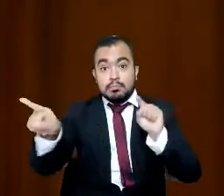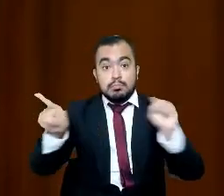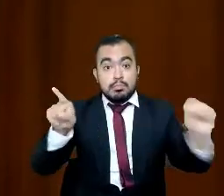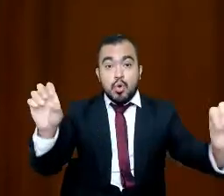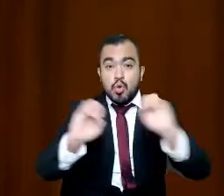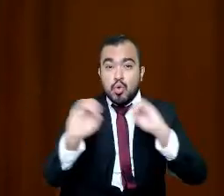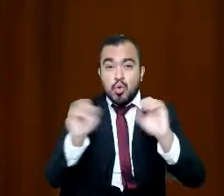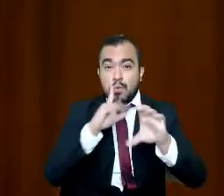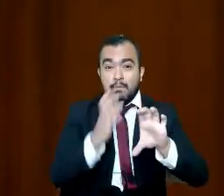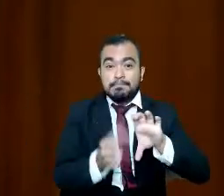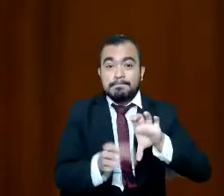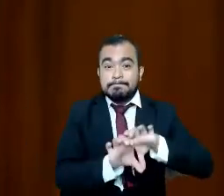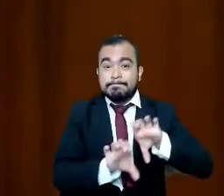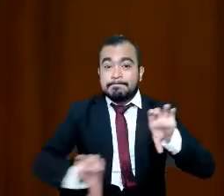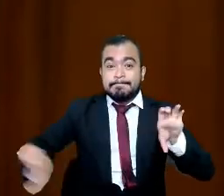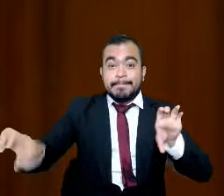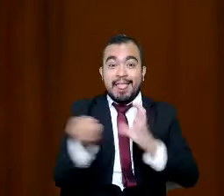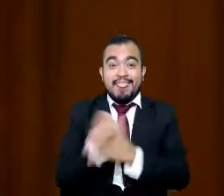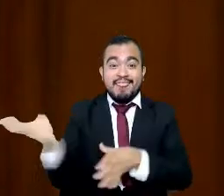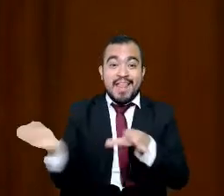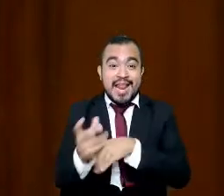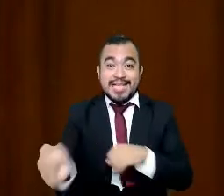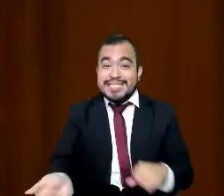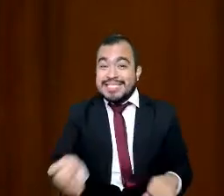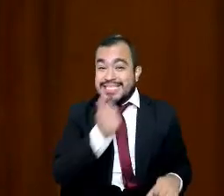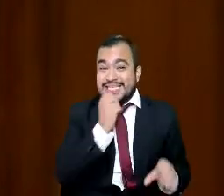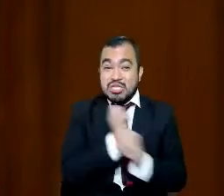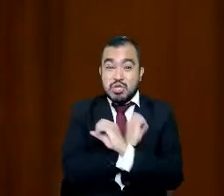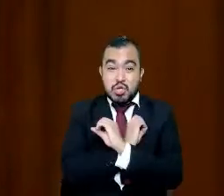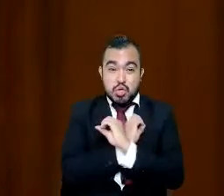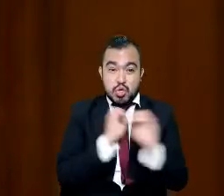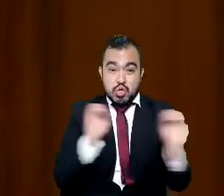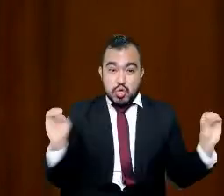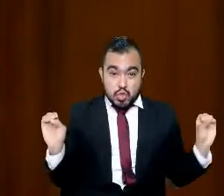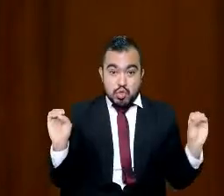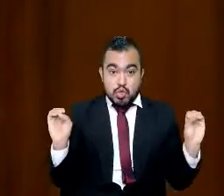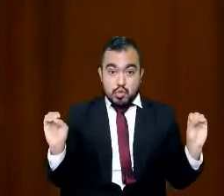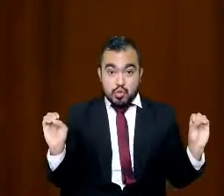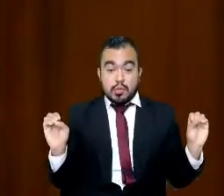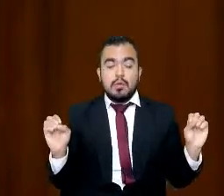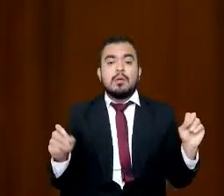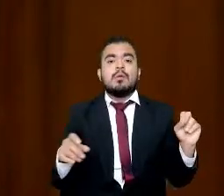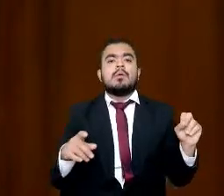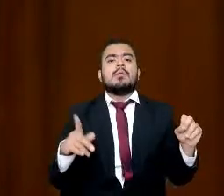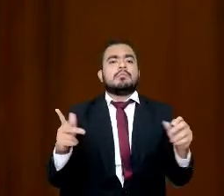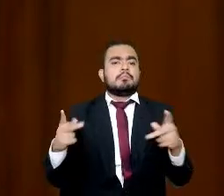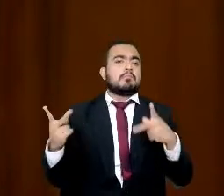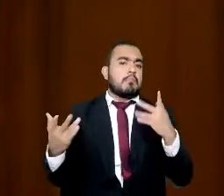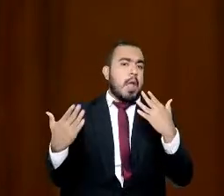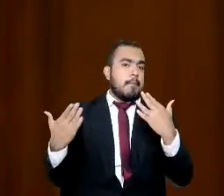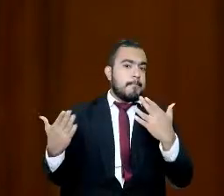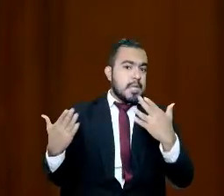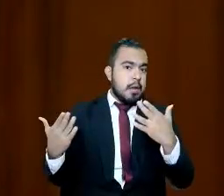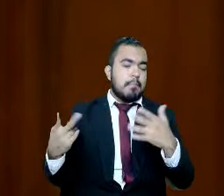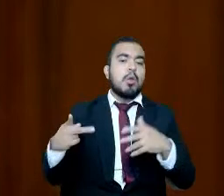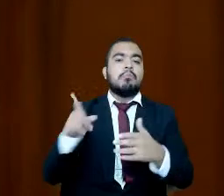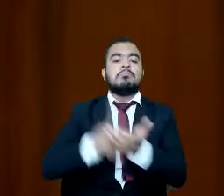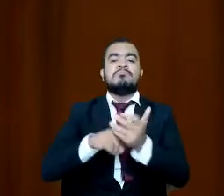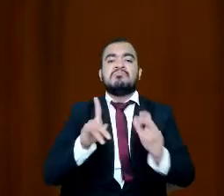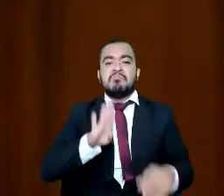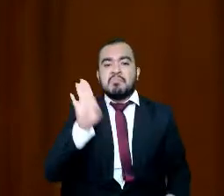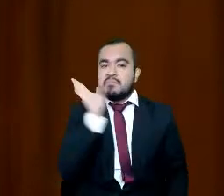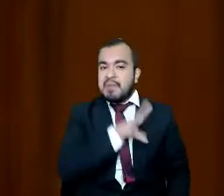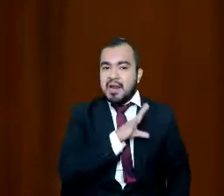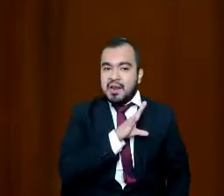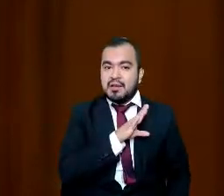drenaje. Y otra cosa, parece que hasta cuando nos va bien nos va mal. Ha crecido el número